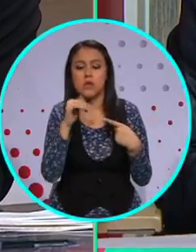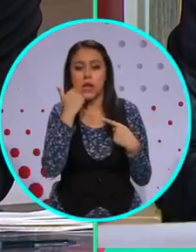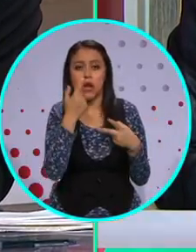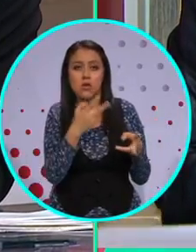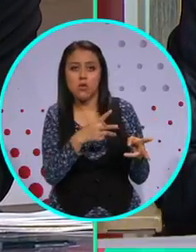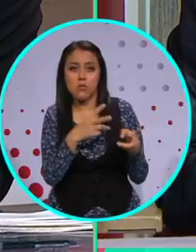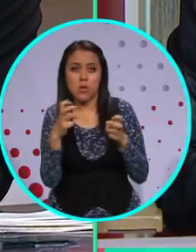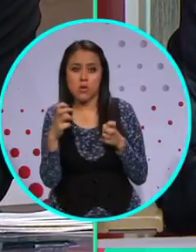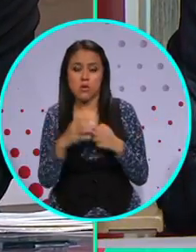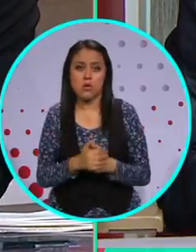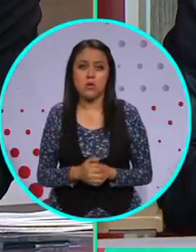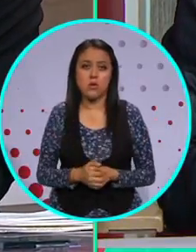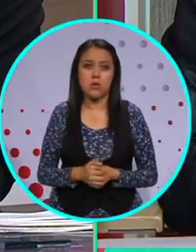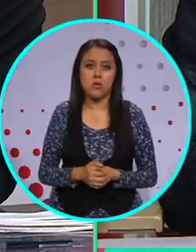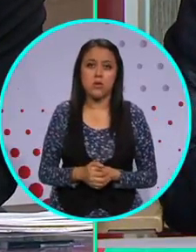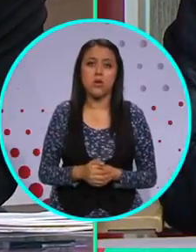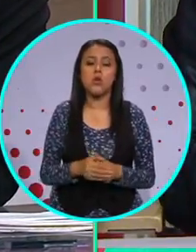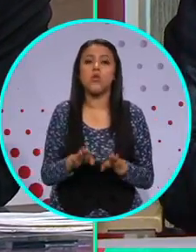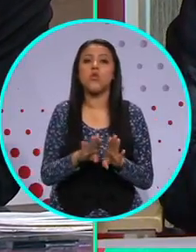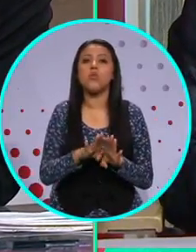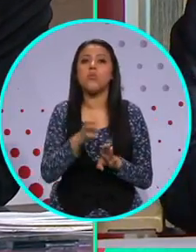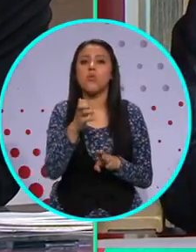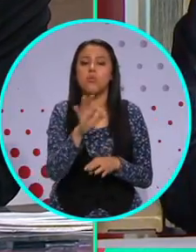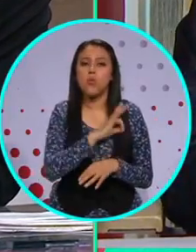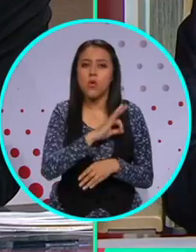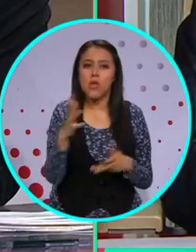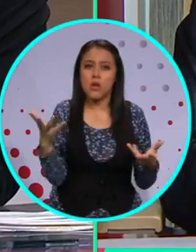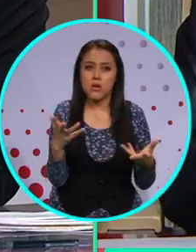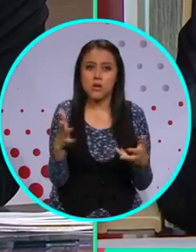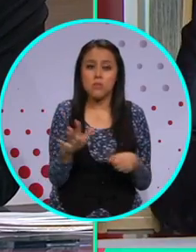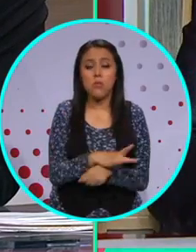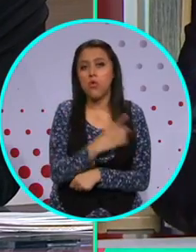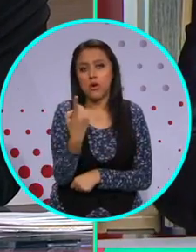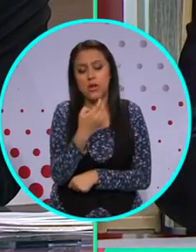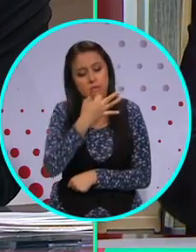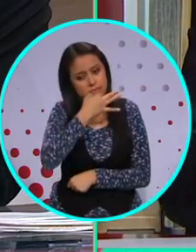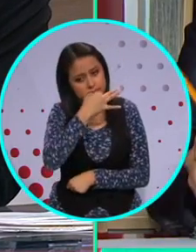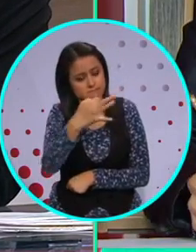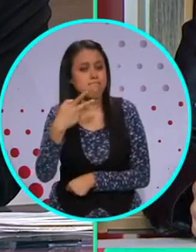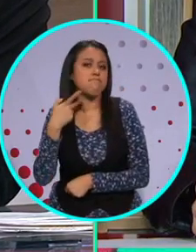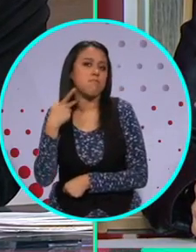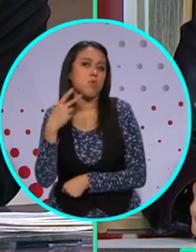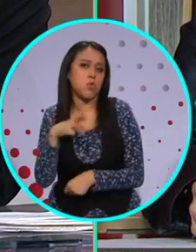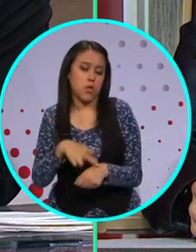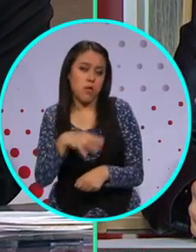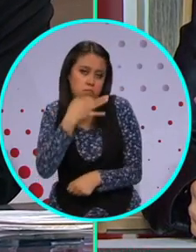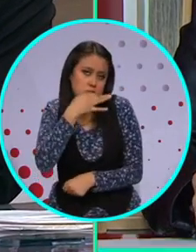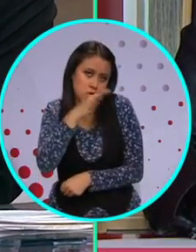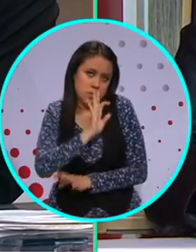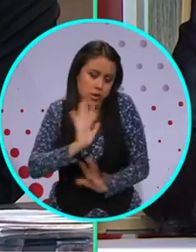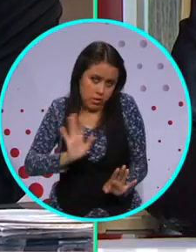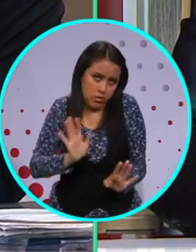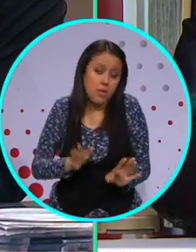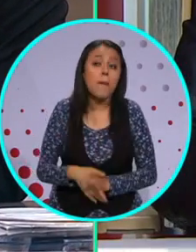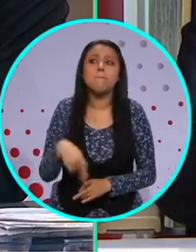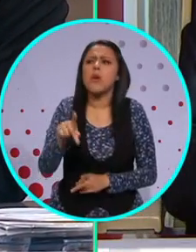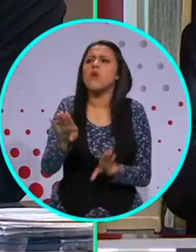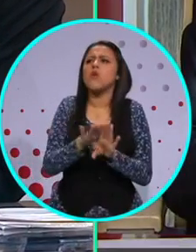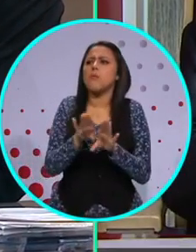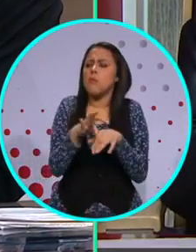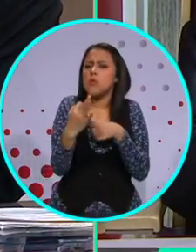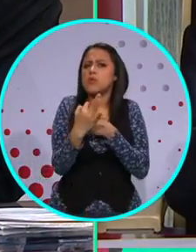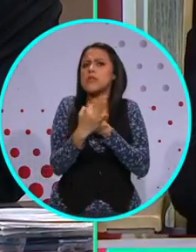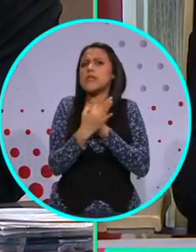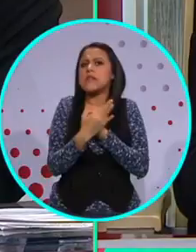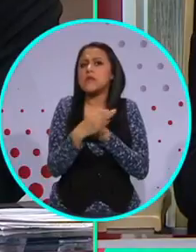ya como se ampara para ello porquería organizarnos la procuraduría éste está pasando esto pero como se ampara para